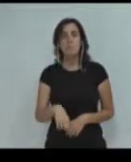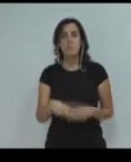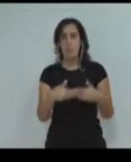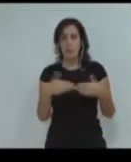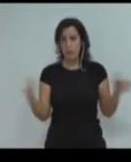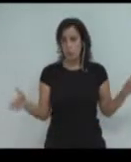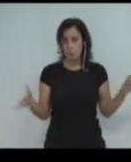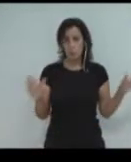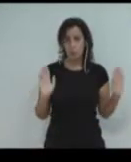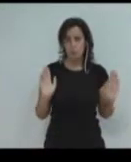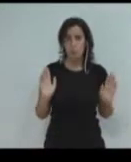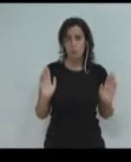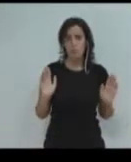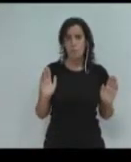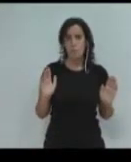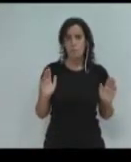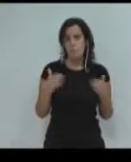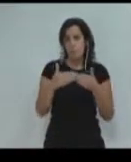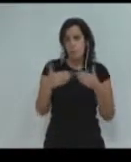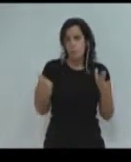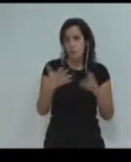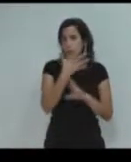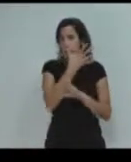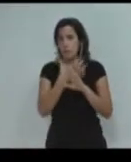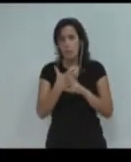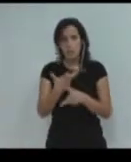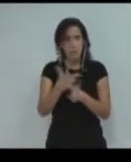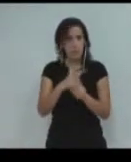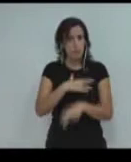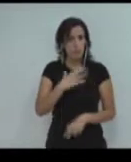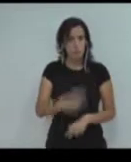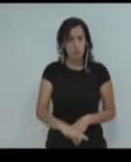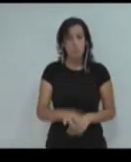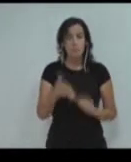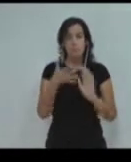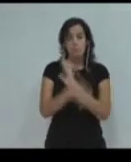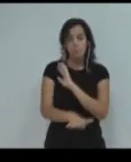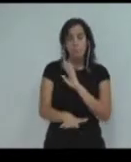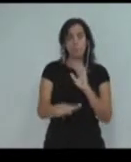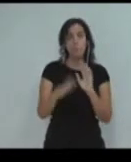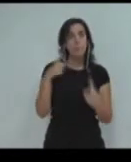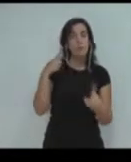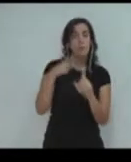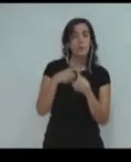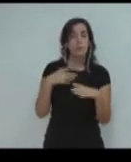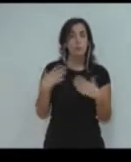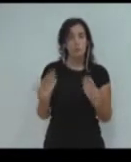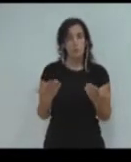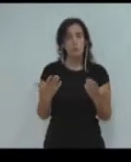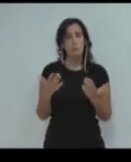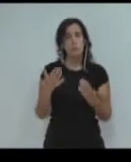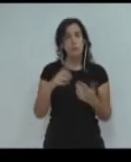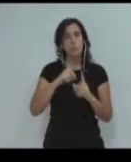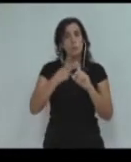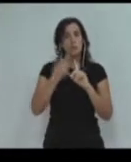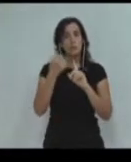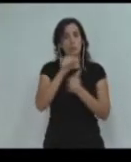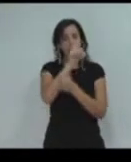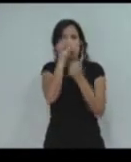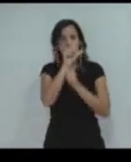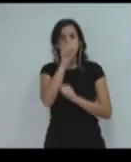abierto, entonces que es de descarga libre y con el cual pues la pretensión es conseguir formatos accesibles para